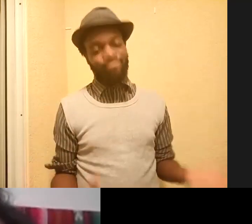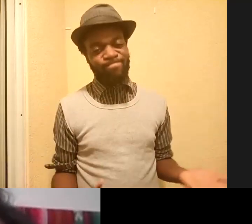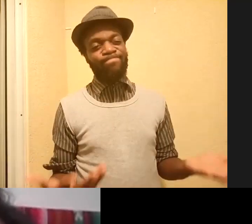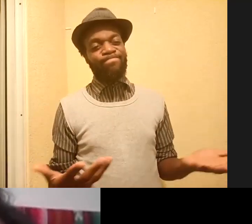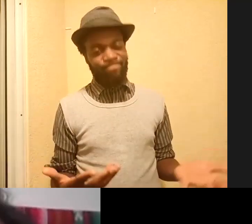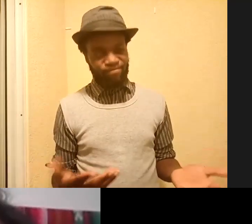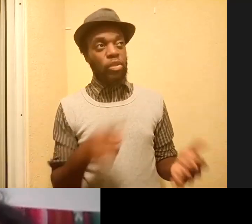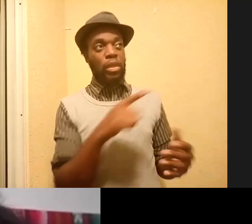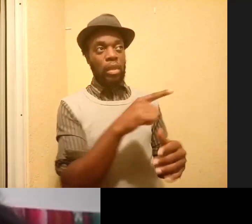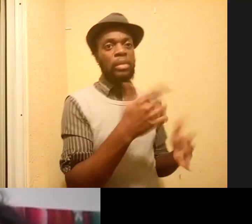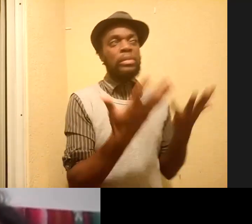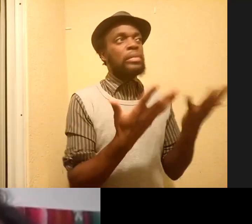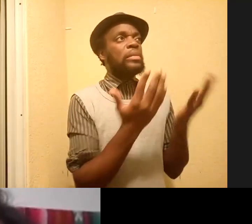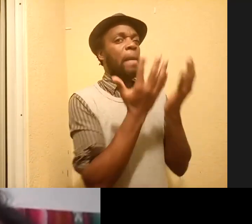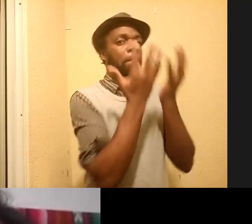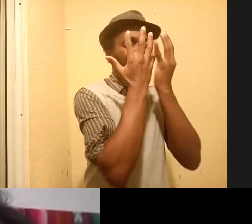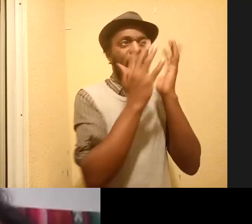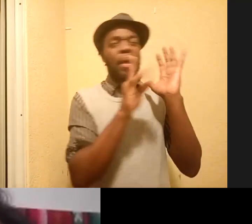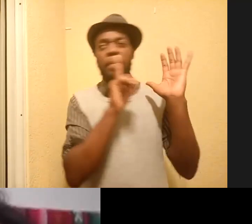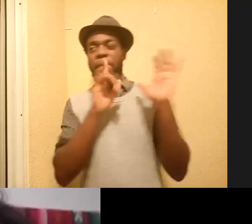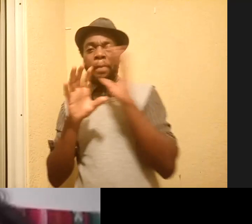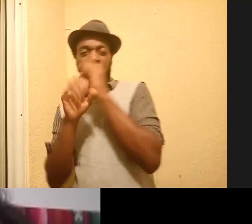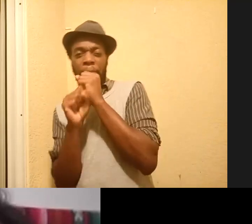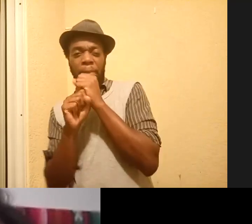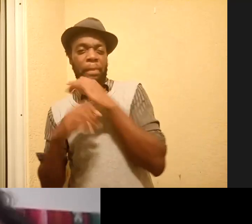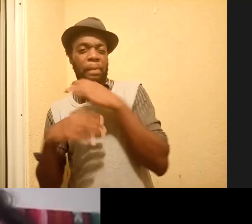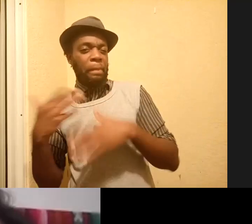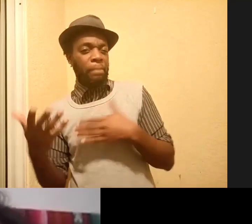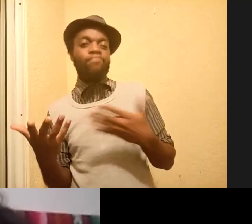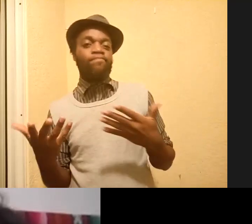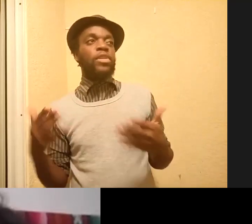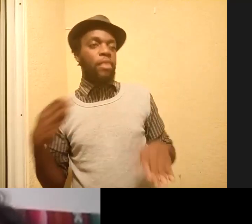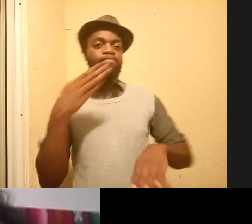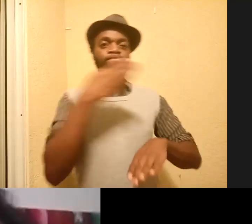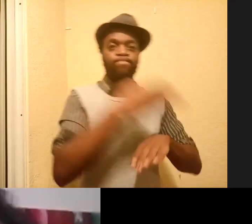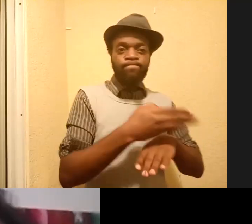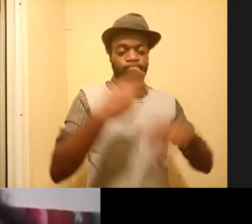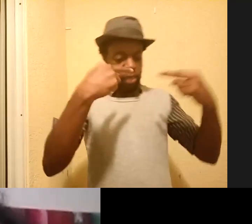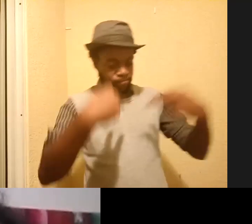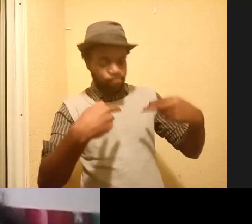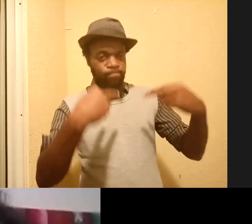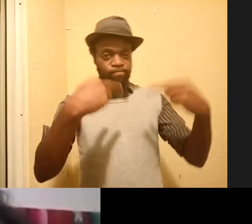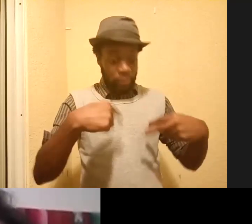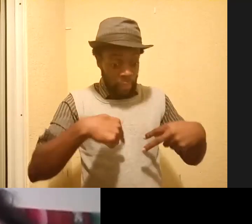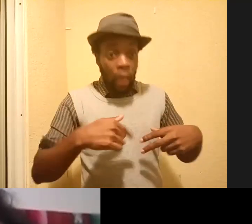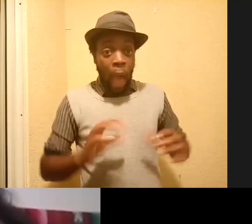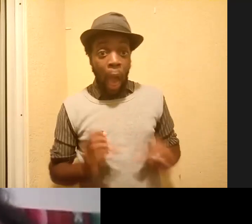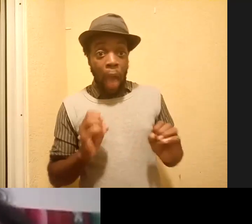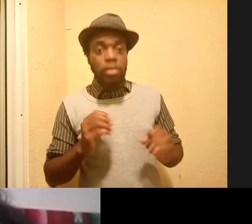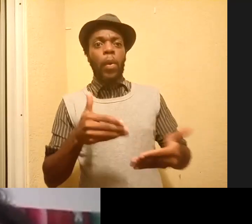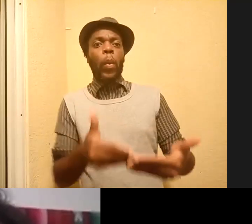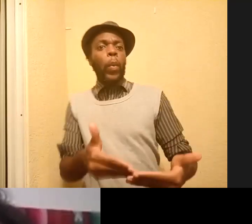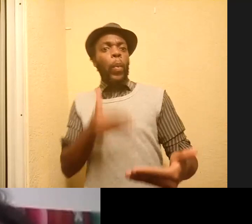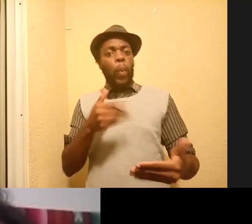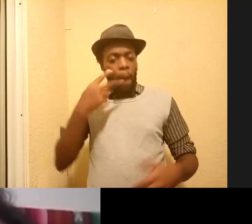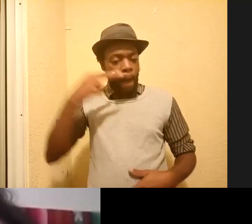una manera planificada cada cierto tiempo. Es la mujer con discapacidad en el momento que requiere la